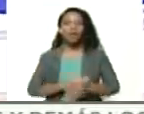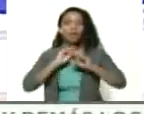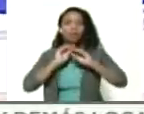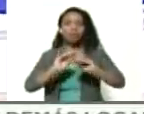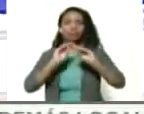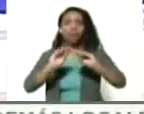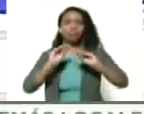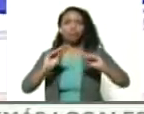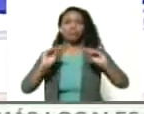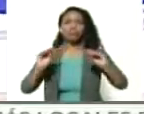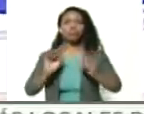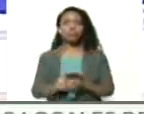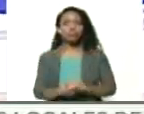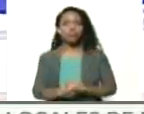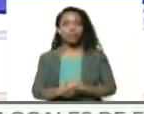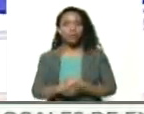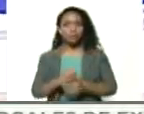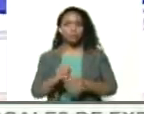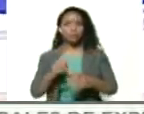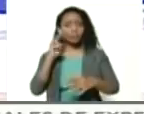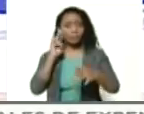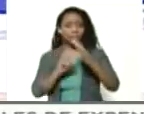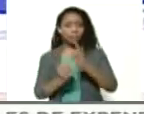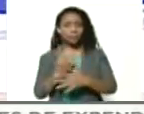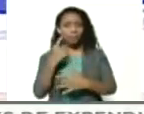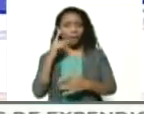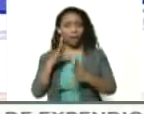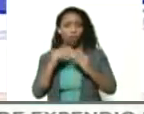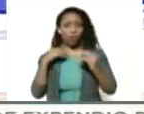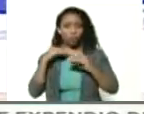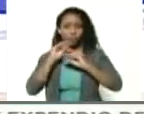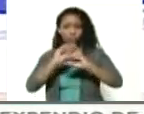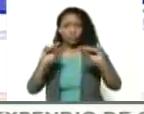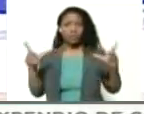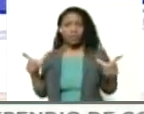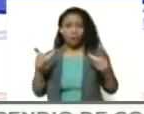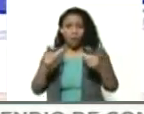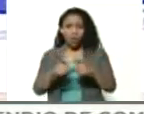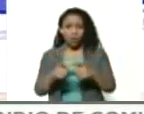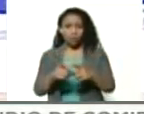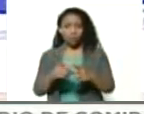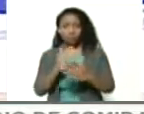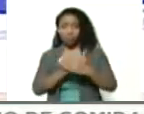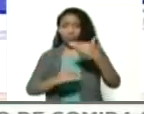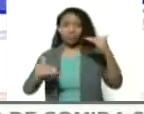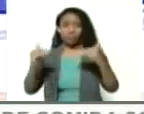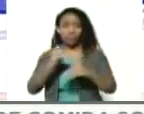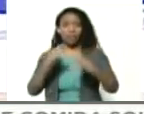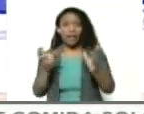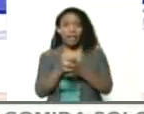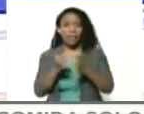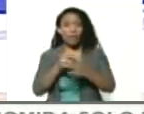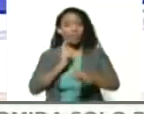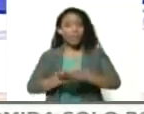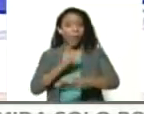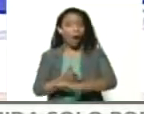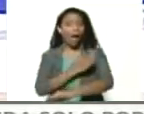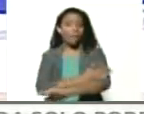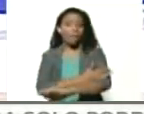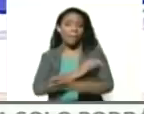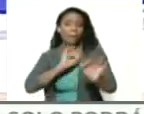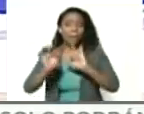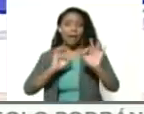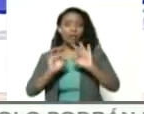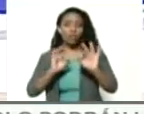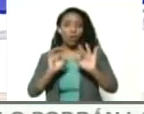Convocarlos. A Palacios, a Rubén, a hacer un super equipo, a tiempo, y preparar un